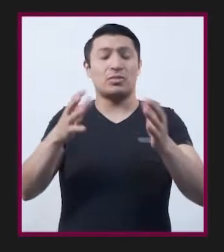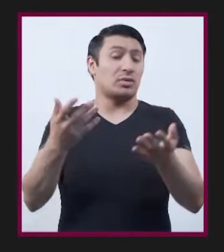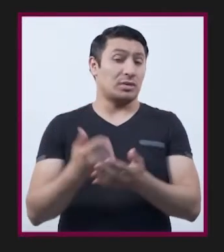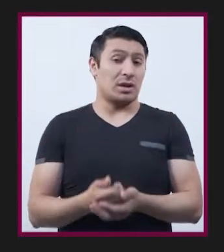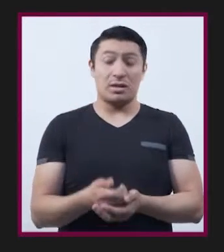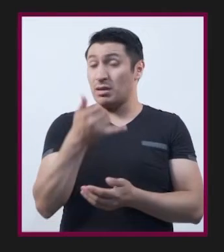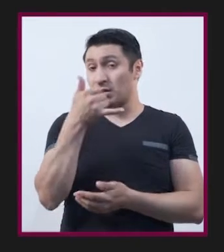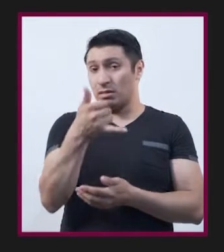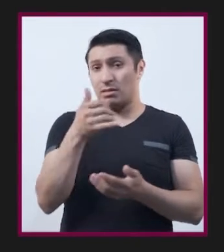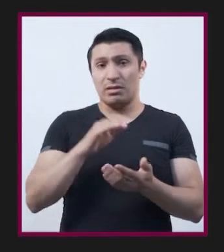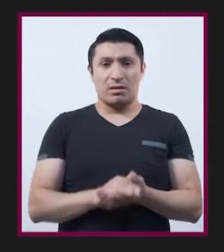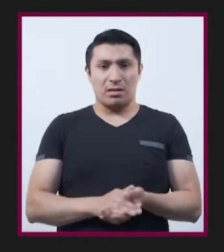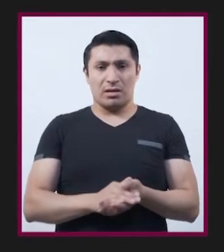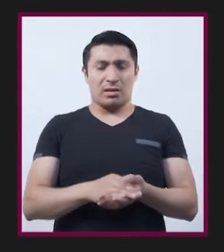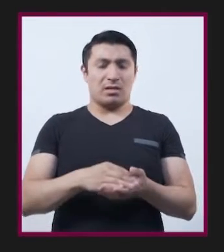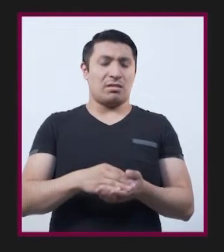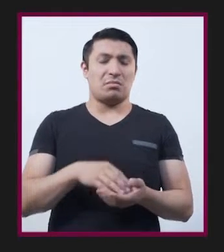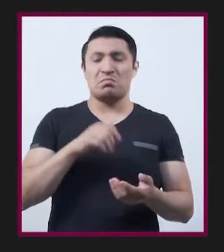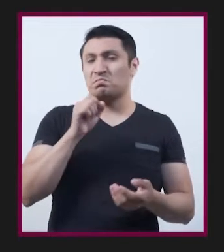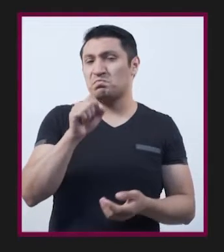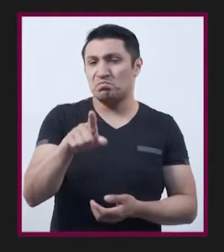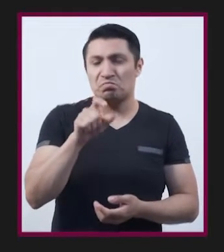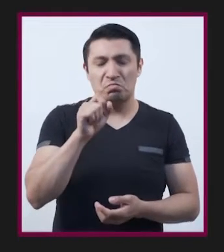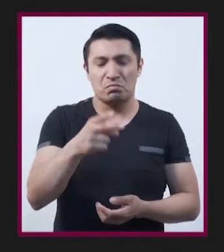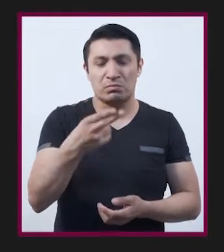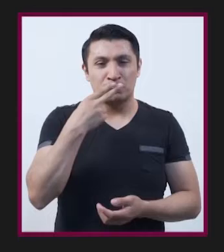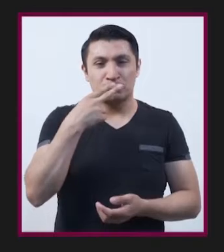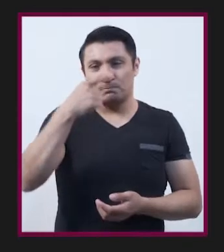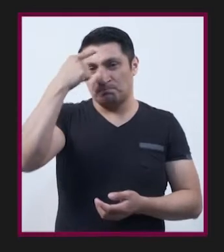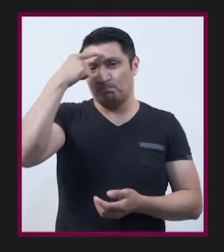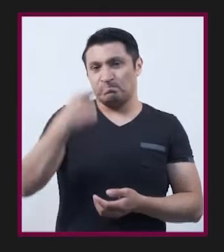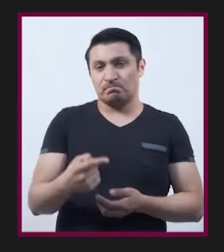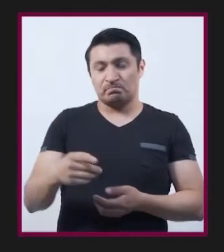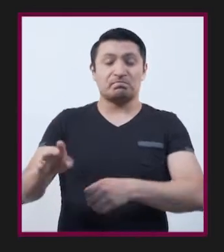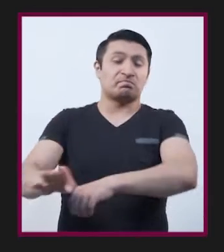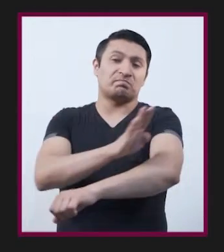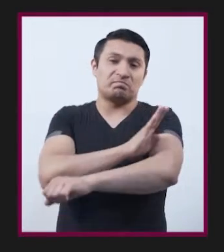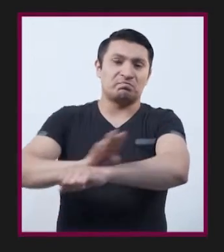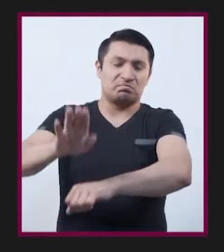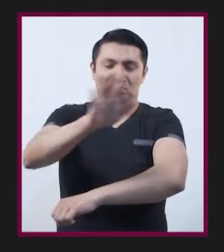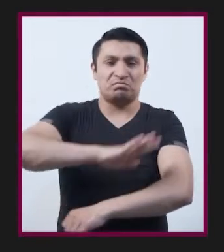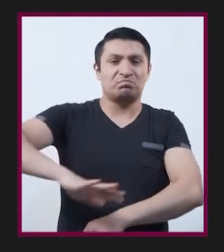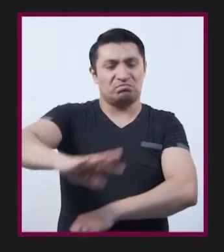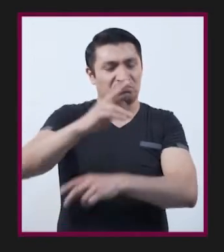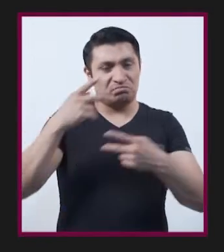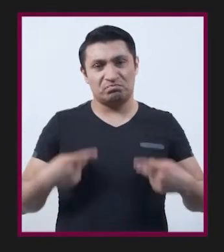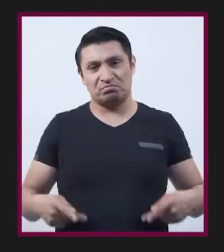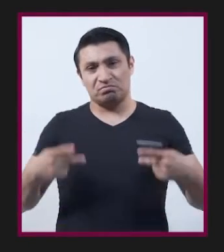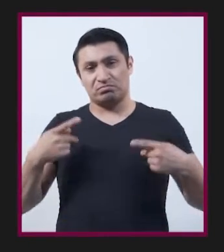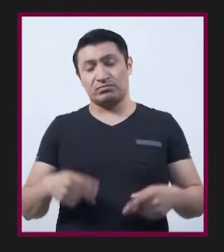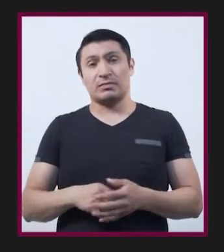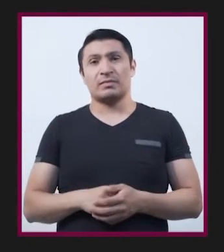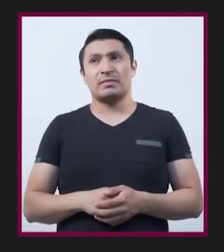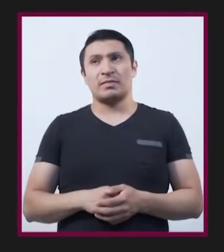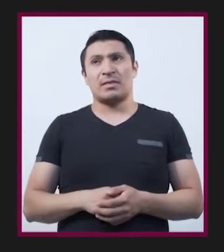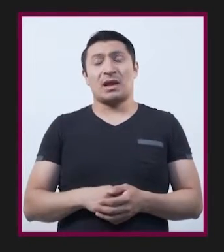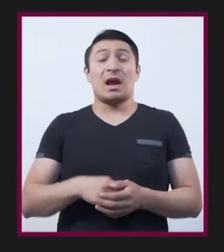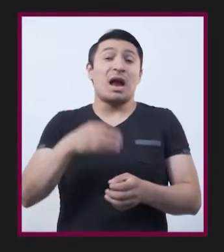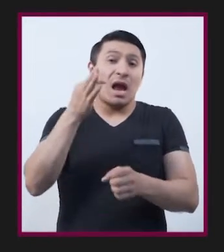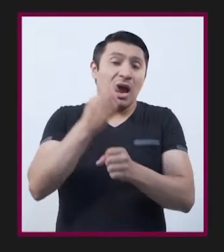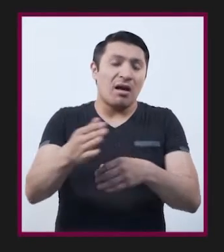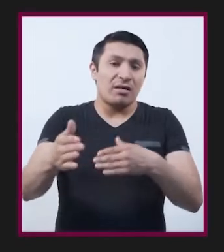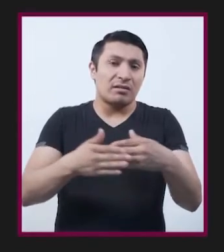deberían de dar. Y lo utilizan en sí para bienestar de nosotros.